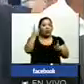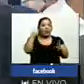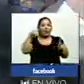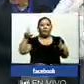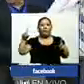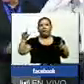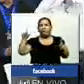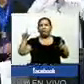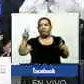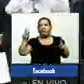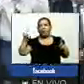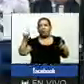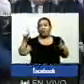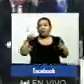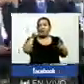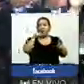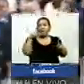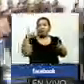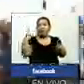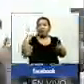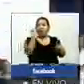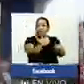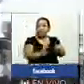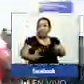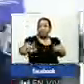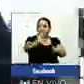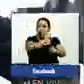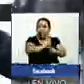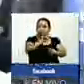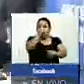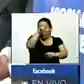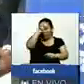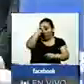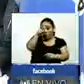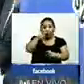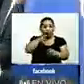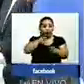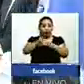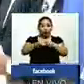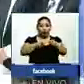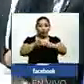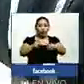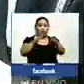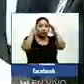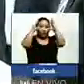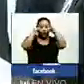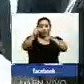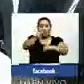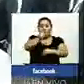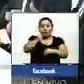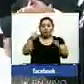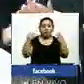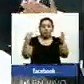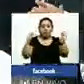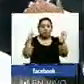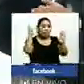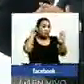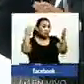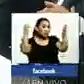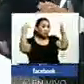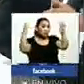Barraza, como mejor director de prensa por su trabajo, liderando Noticiero Hechos.